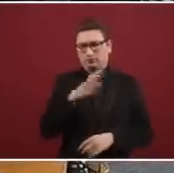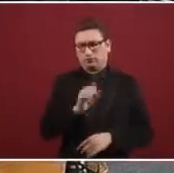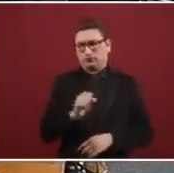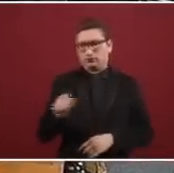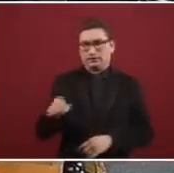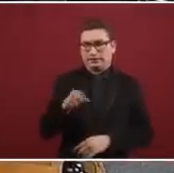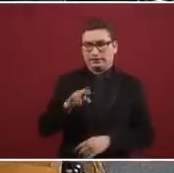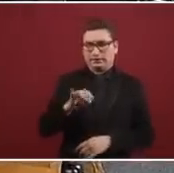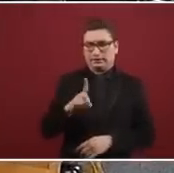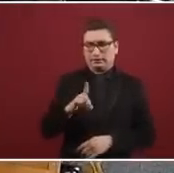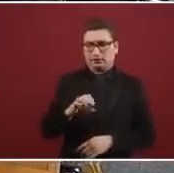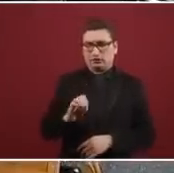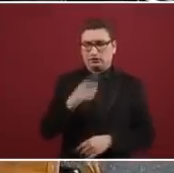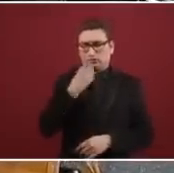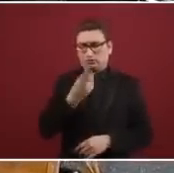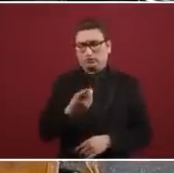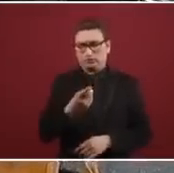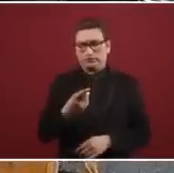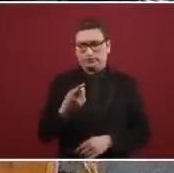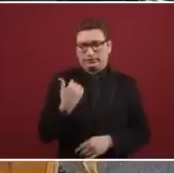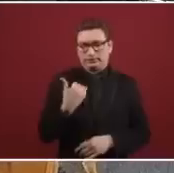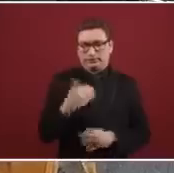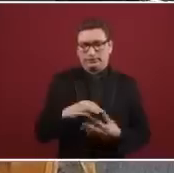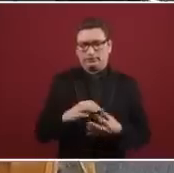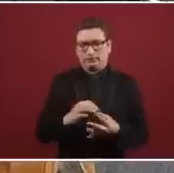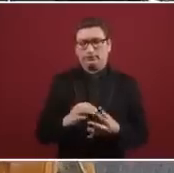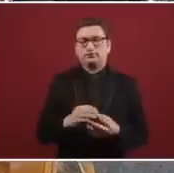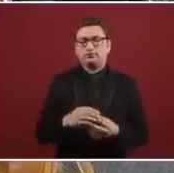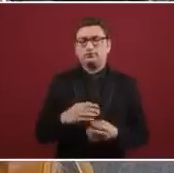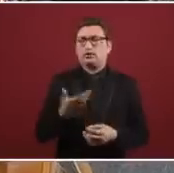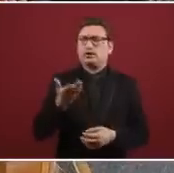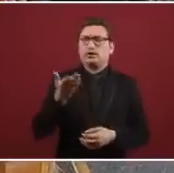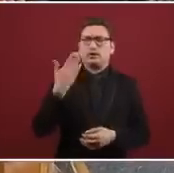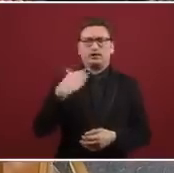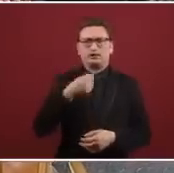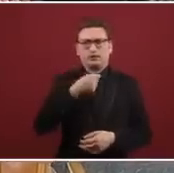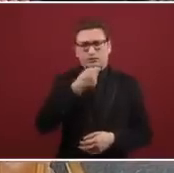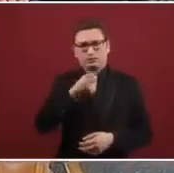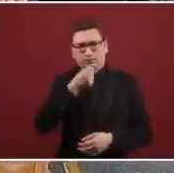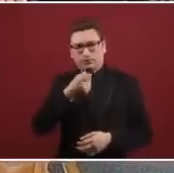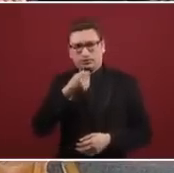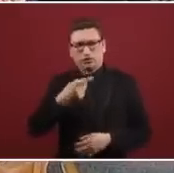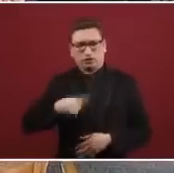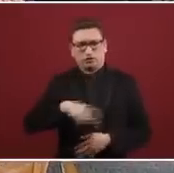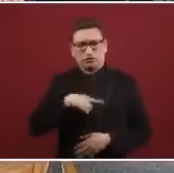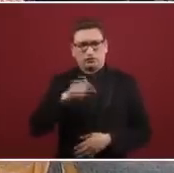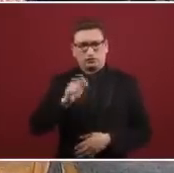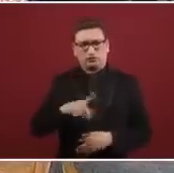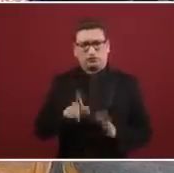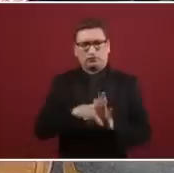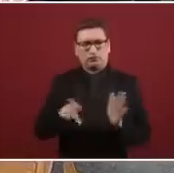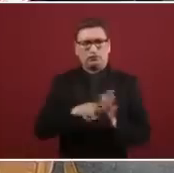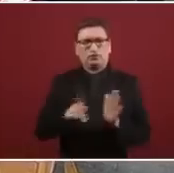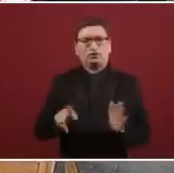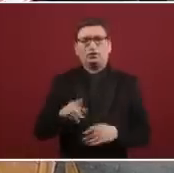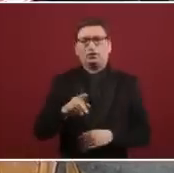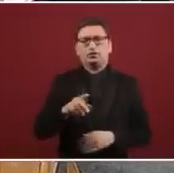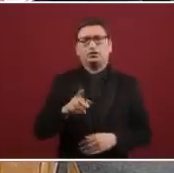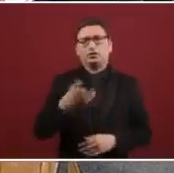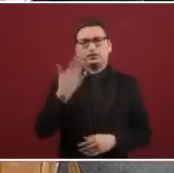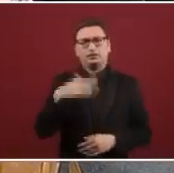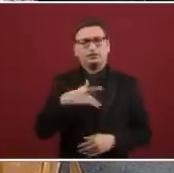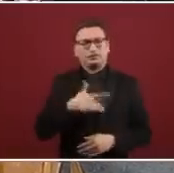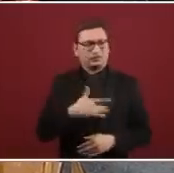Ricardo. Es un tema que dio pie a un reportaje que hicimos en el diario sobre la